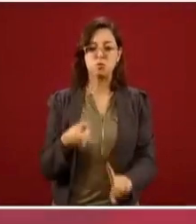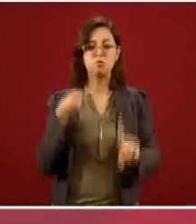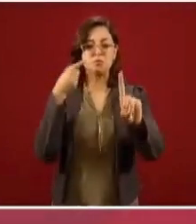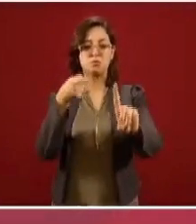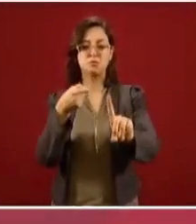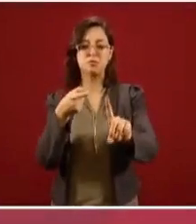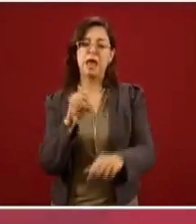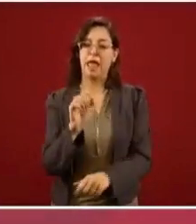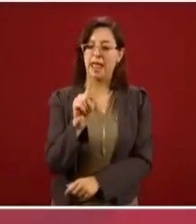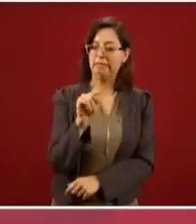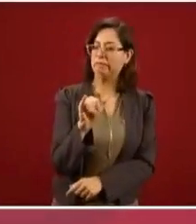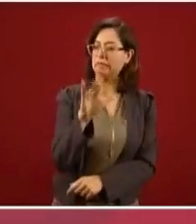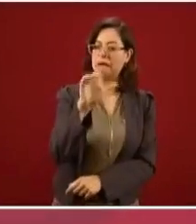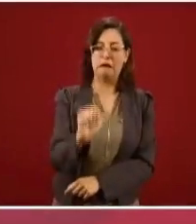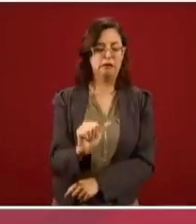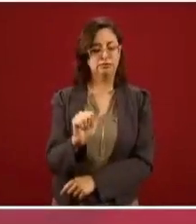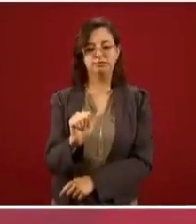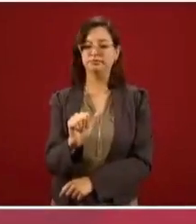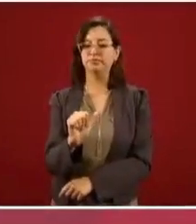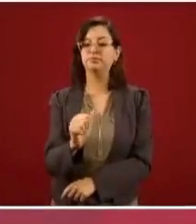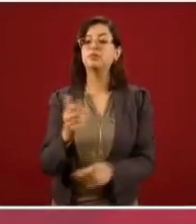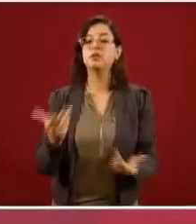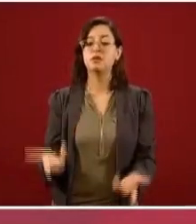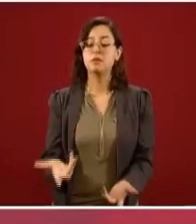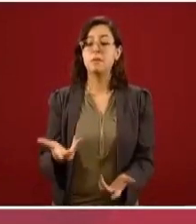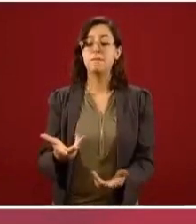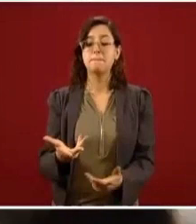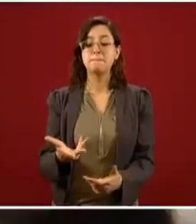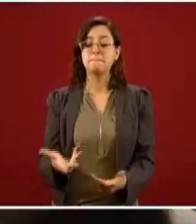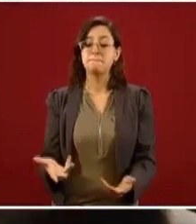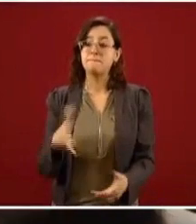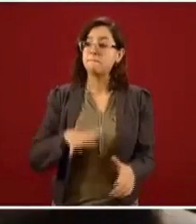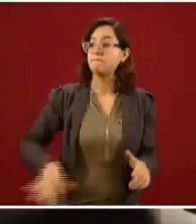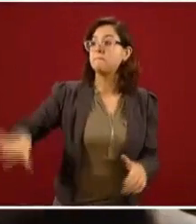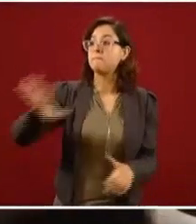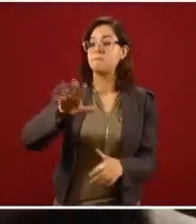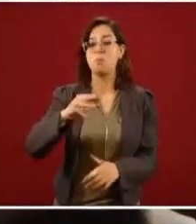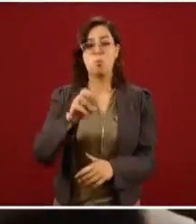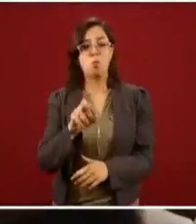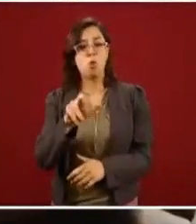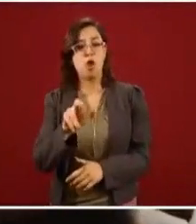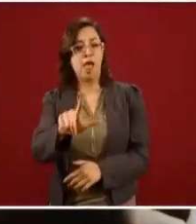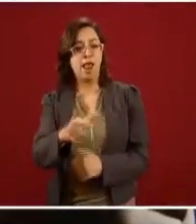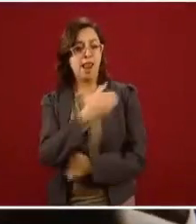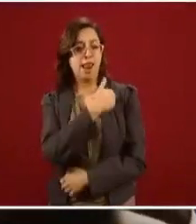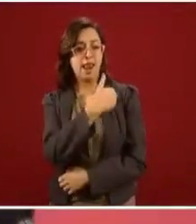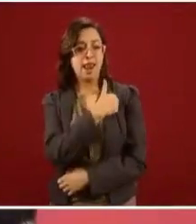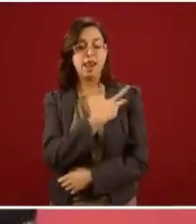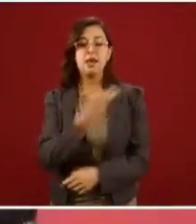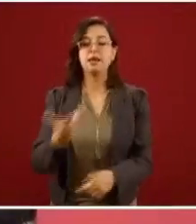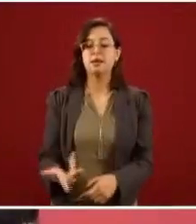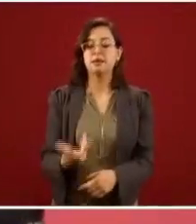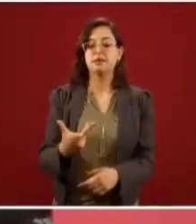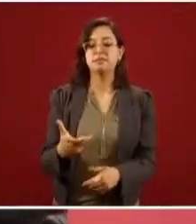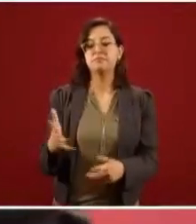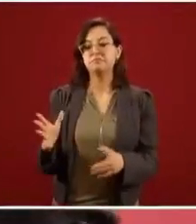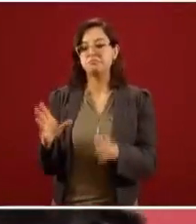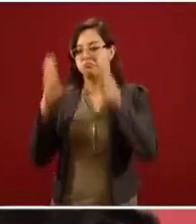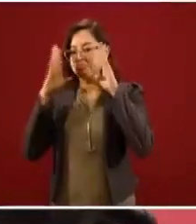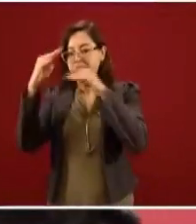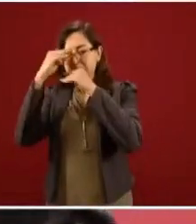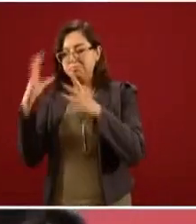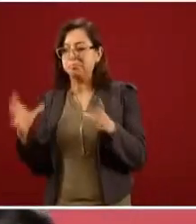imperativo ético. Nos importa mucho la moral pública. El conservadurismo,